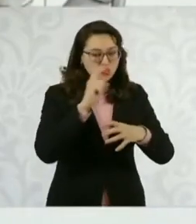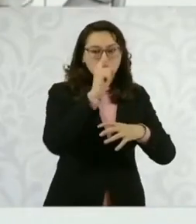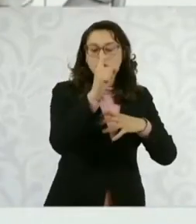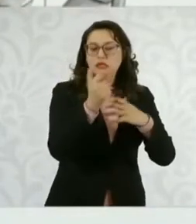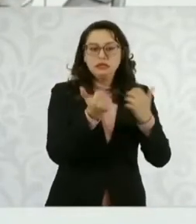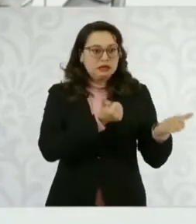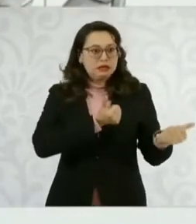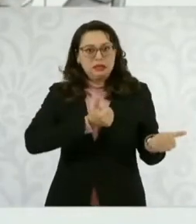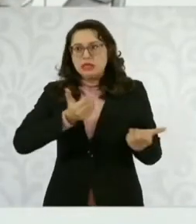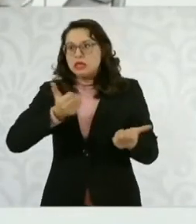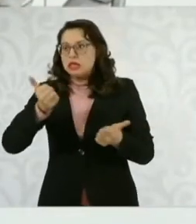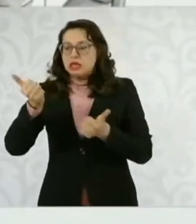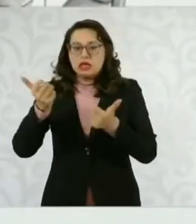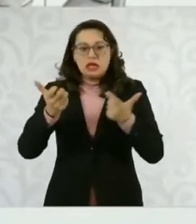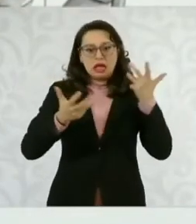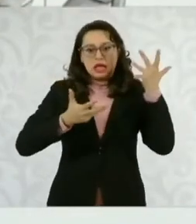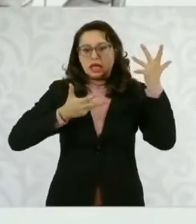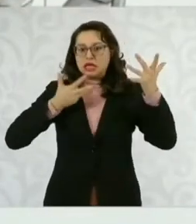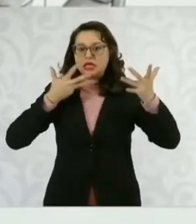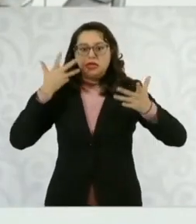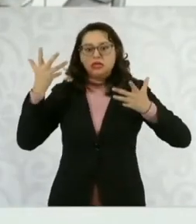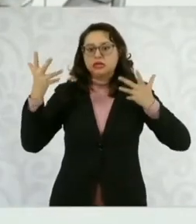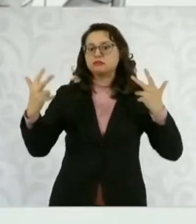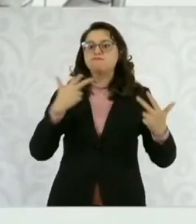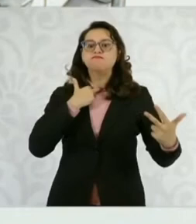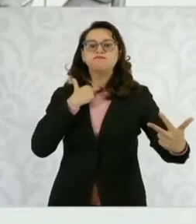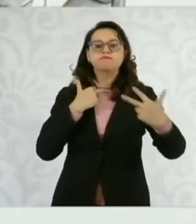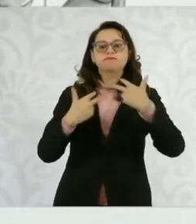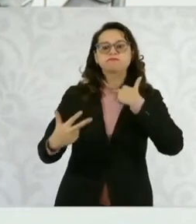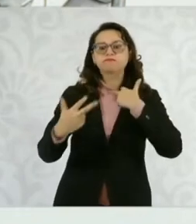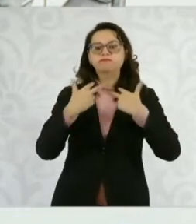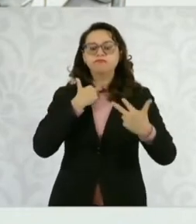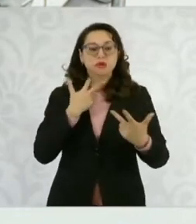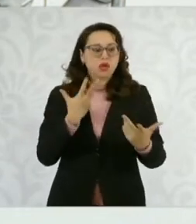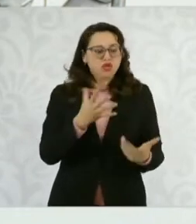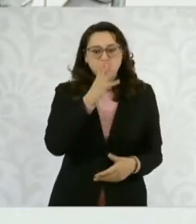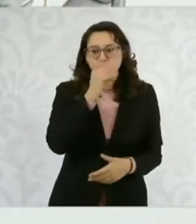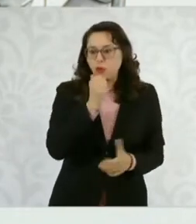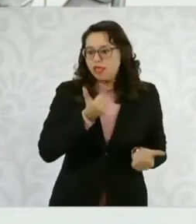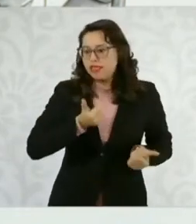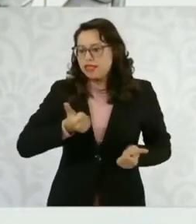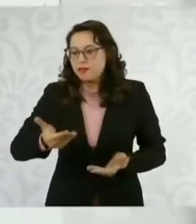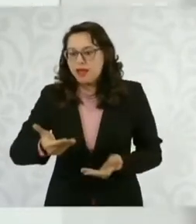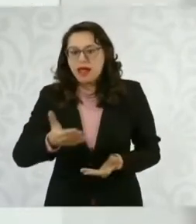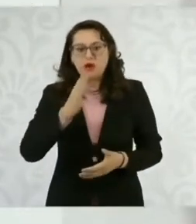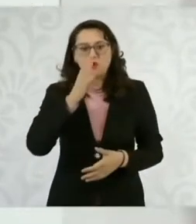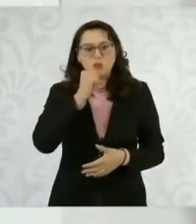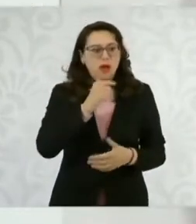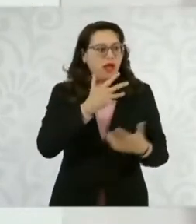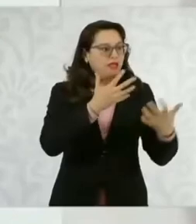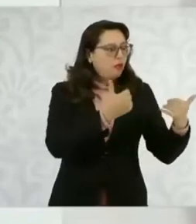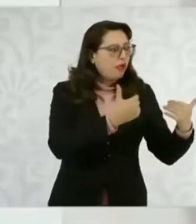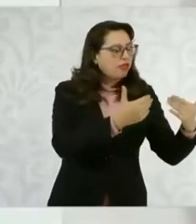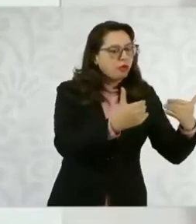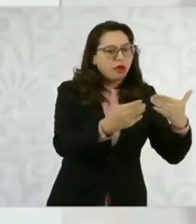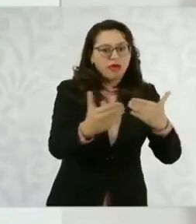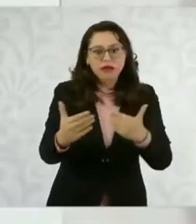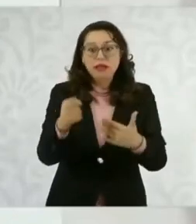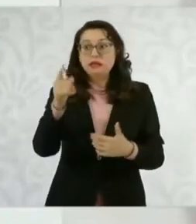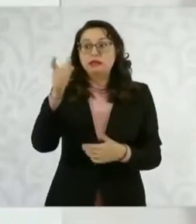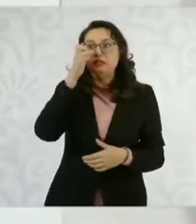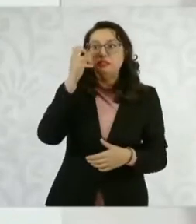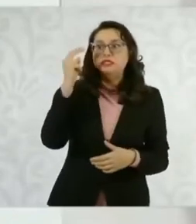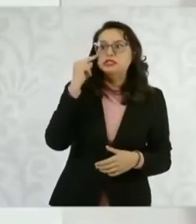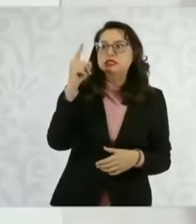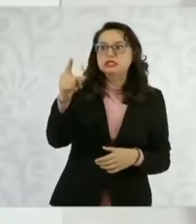de mercancías y las limitaciones en la distribución de mercancías y el propio crecimiento económico de